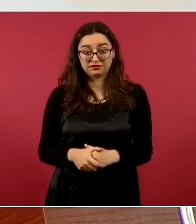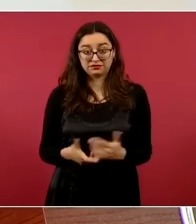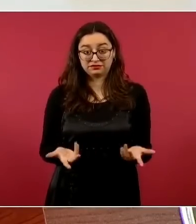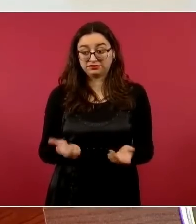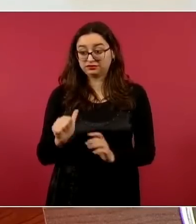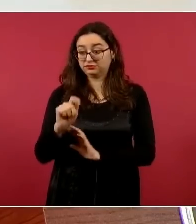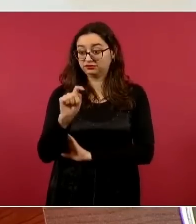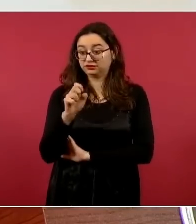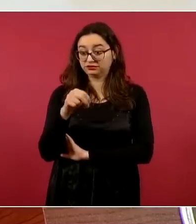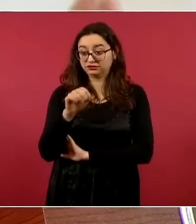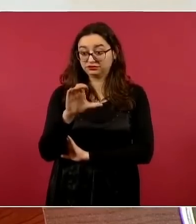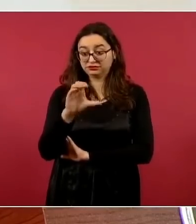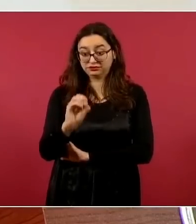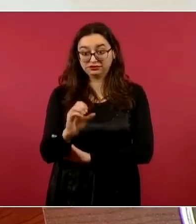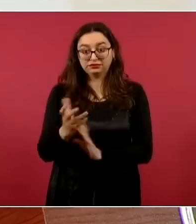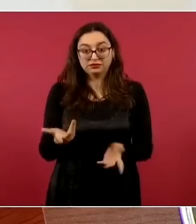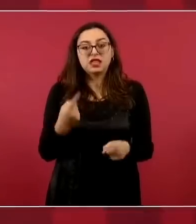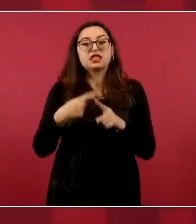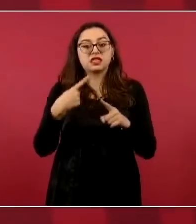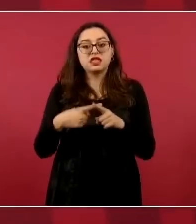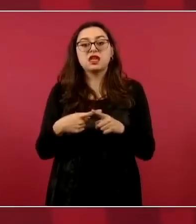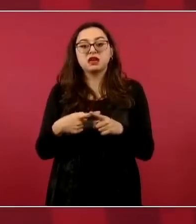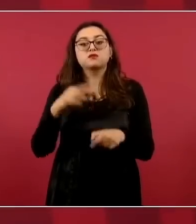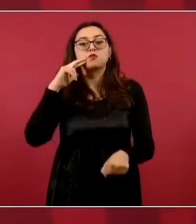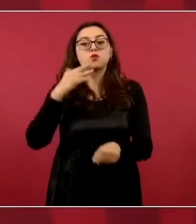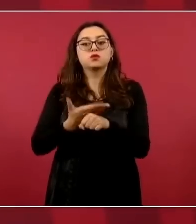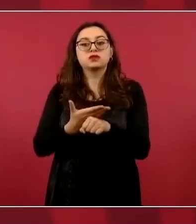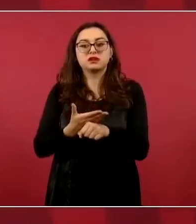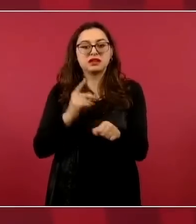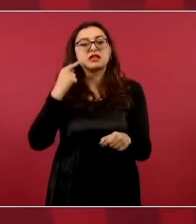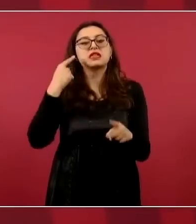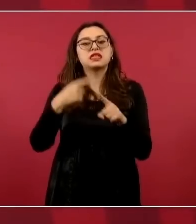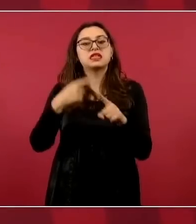Atenco. Es el Estado.